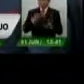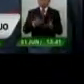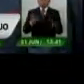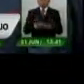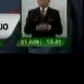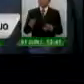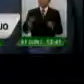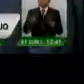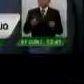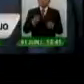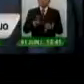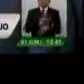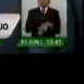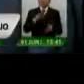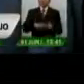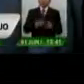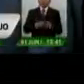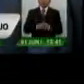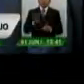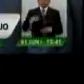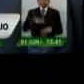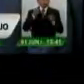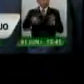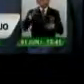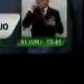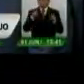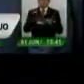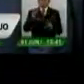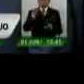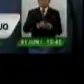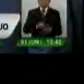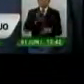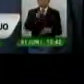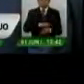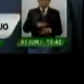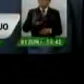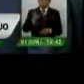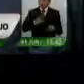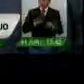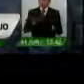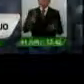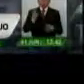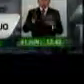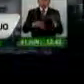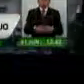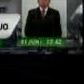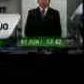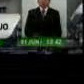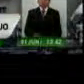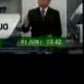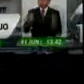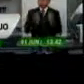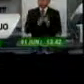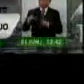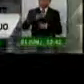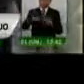que lo más rápido posible tengamos un acuerdo para beneficio del pueblo boliviano en su conjunto. Fortalecidas las relaciones